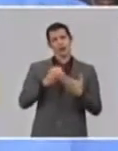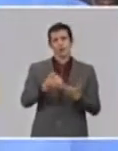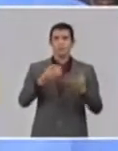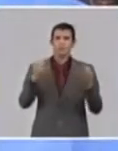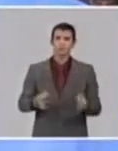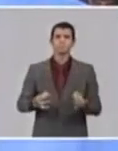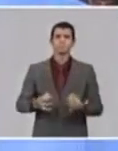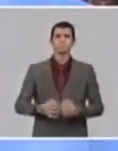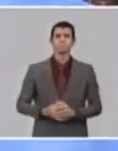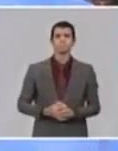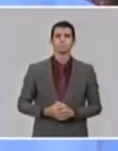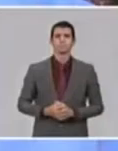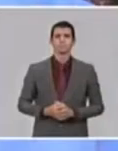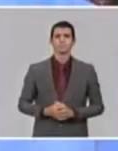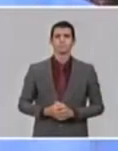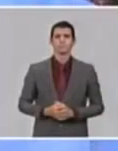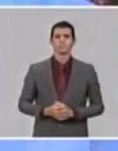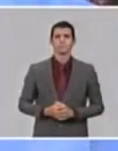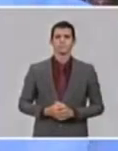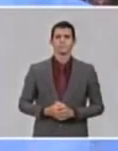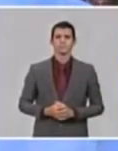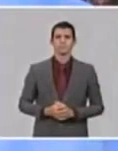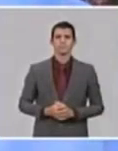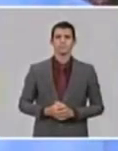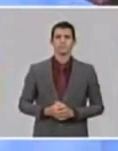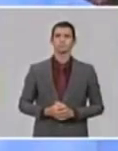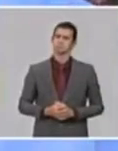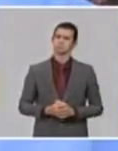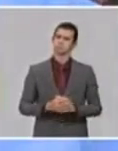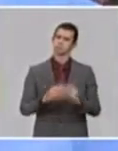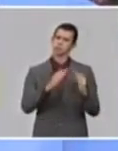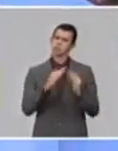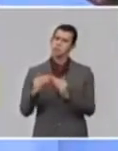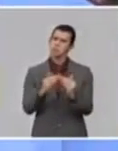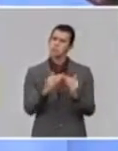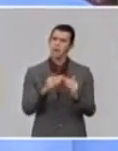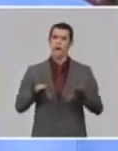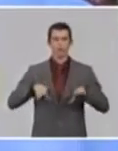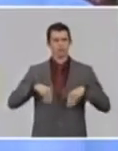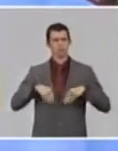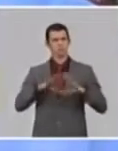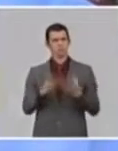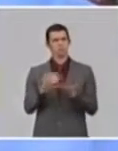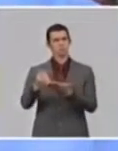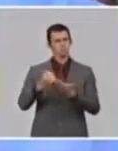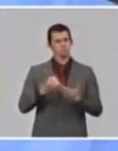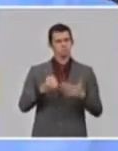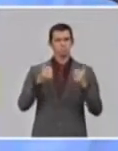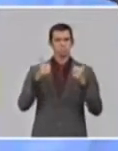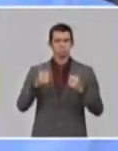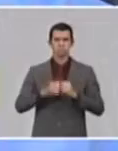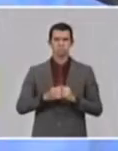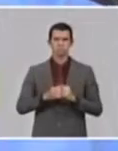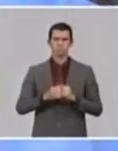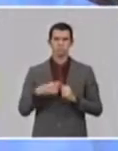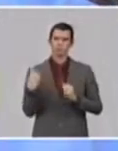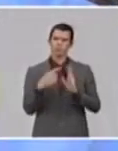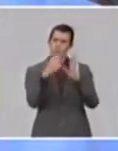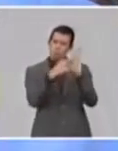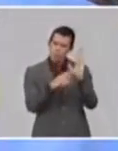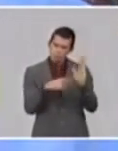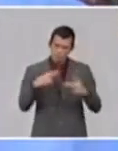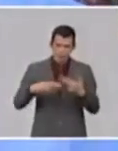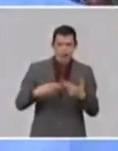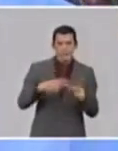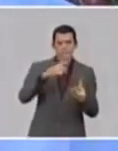La comunidad ha asimilado muy satisfactoriamente, está siendo muy positiva, está siendo muy activa en la población, se está haciendo todas las acciones, se realizan todas las